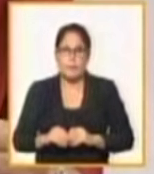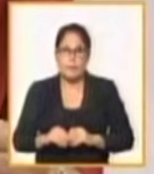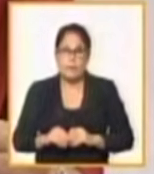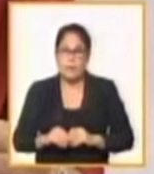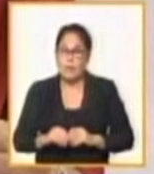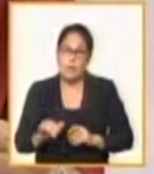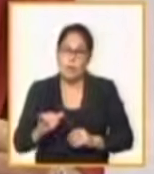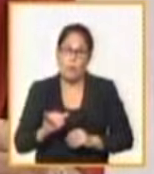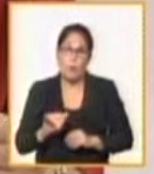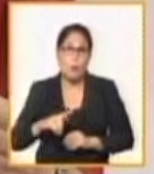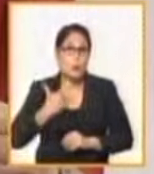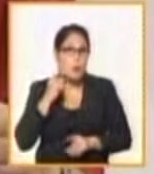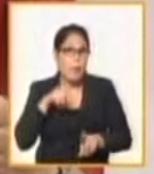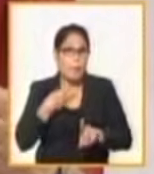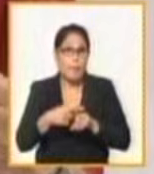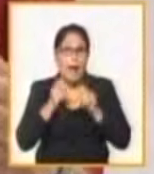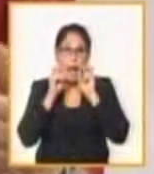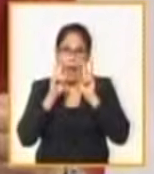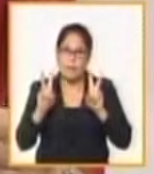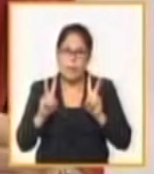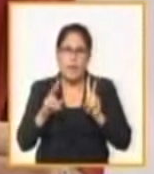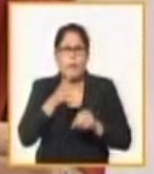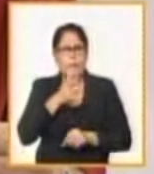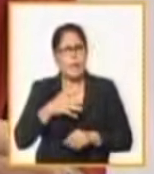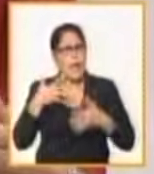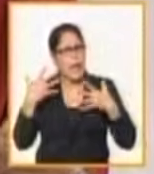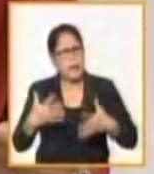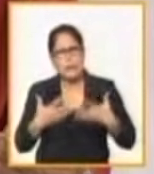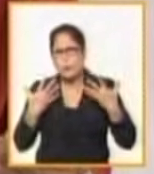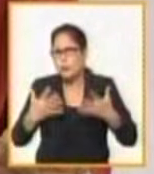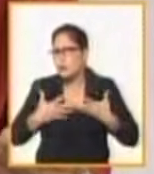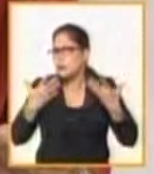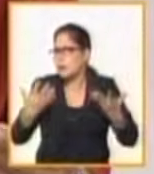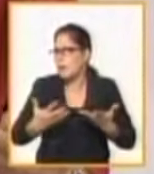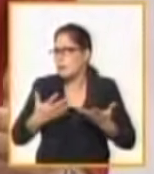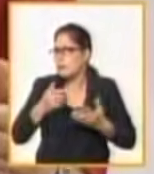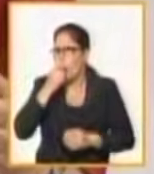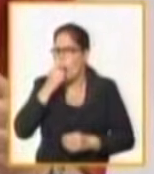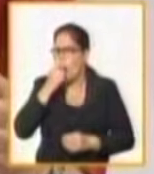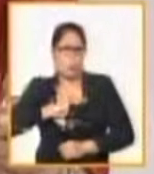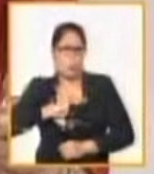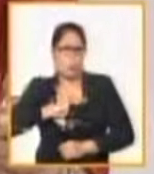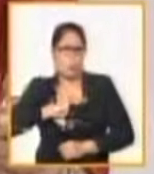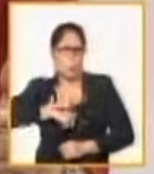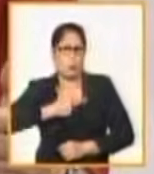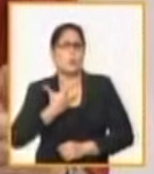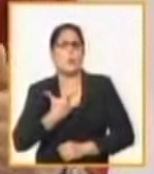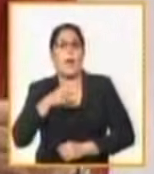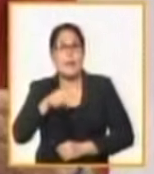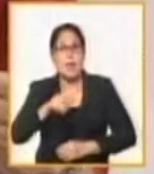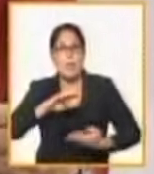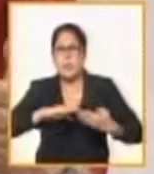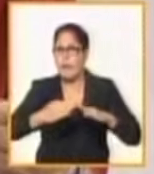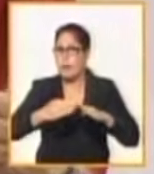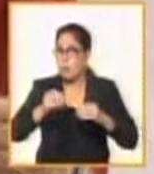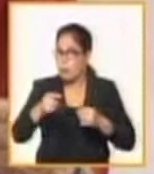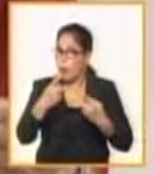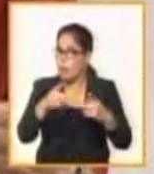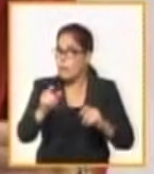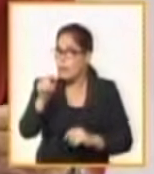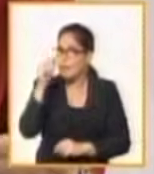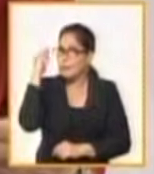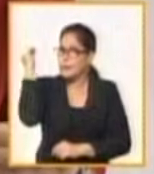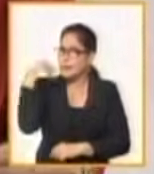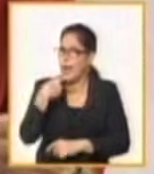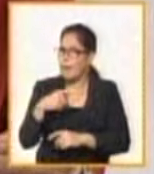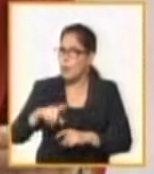de la vida, con su entusiasmo, con su visión. Fidel era un hombre de la cultura. debatió allí con gente de verdad que